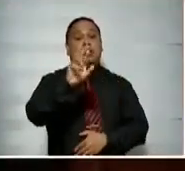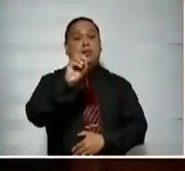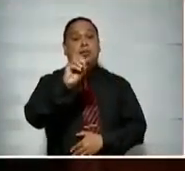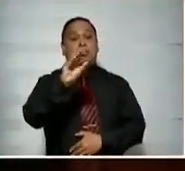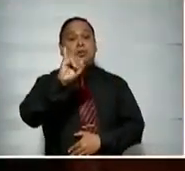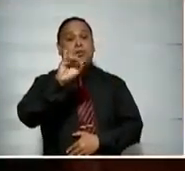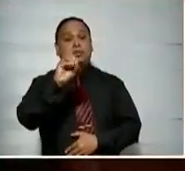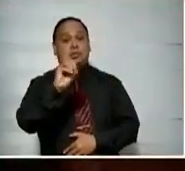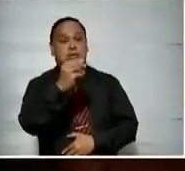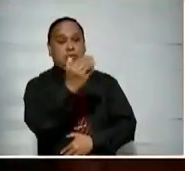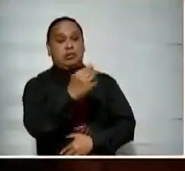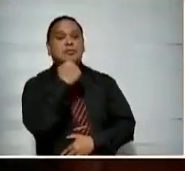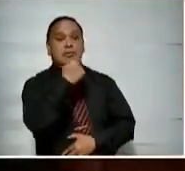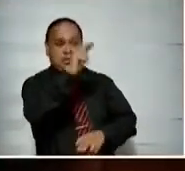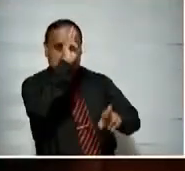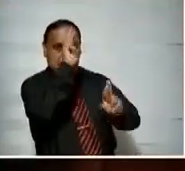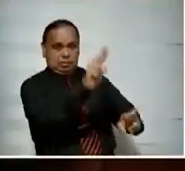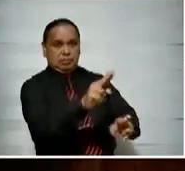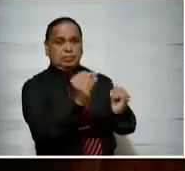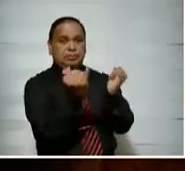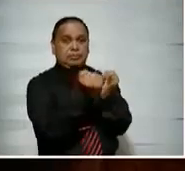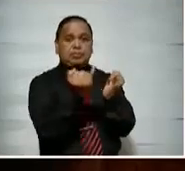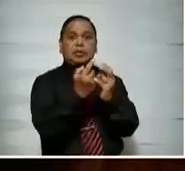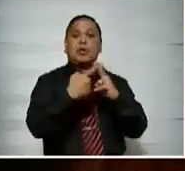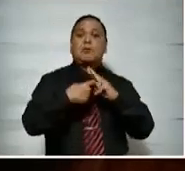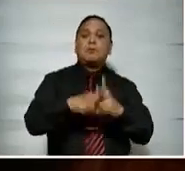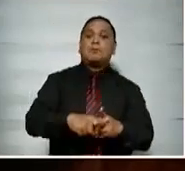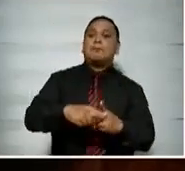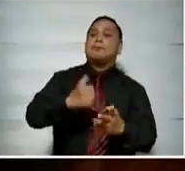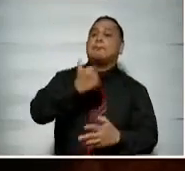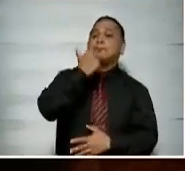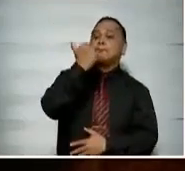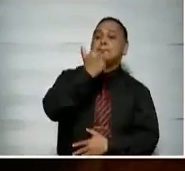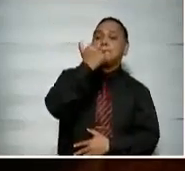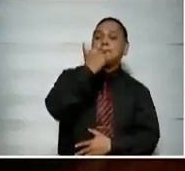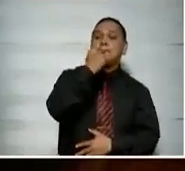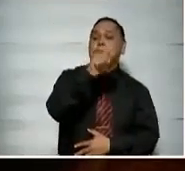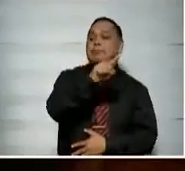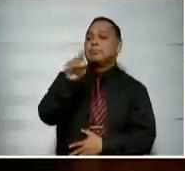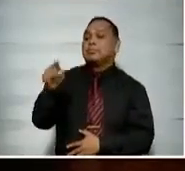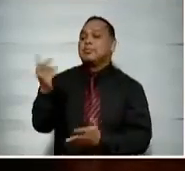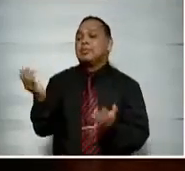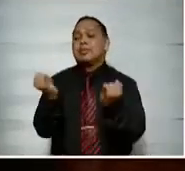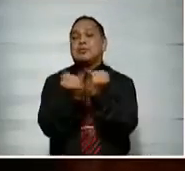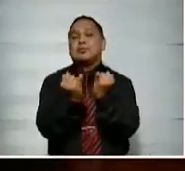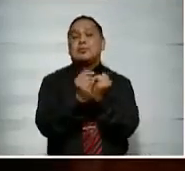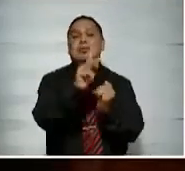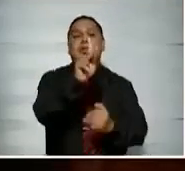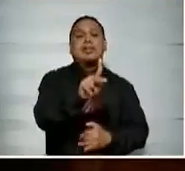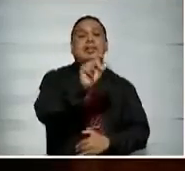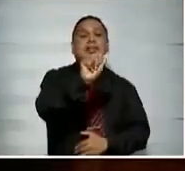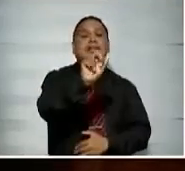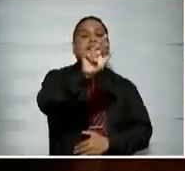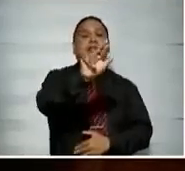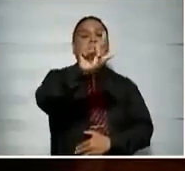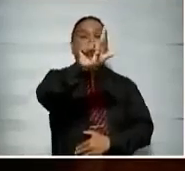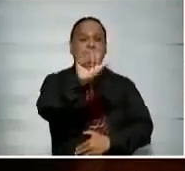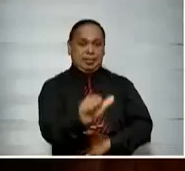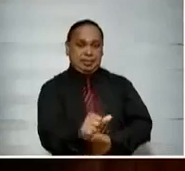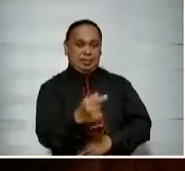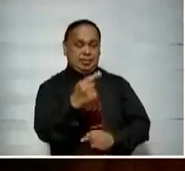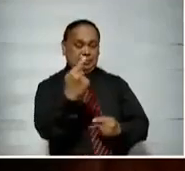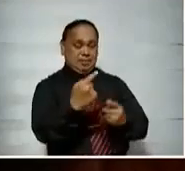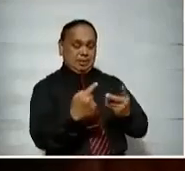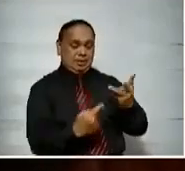tiene, él también, dicen que él fue el que convenció a los otros sinodales, una que se llamaba Carla, y me dieron el nombre de los sinodales, pelos y